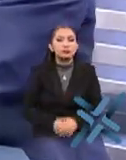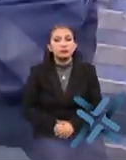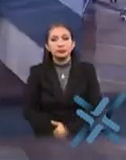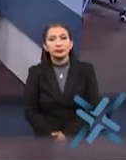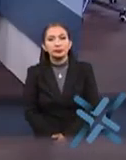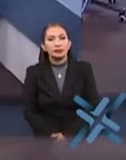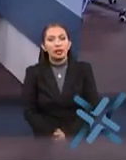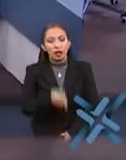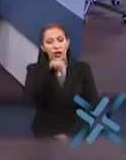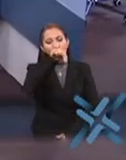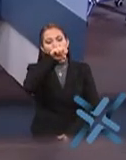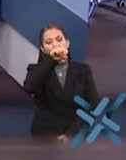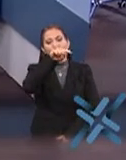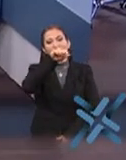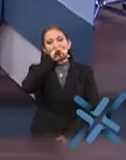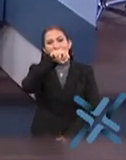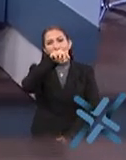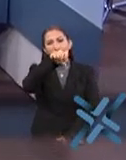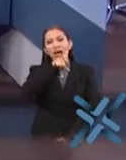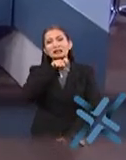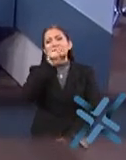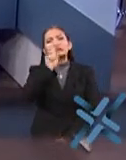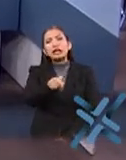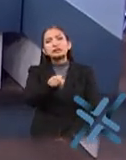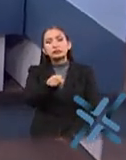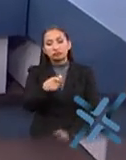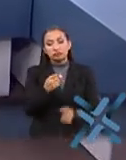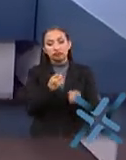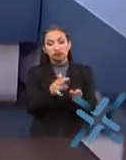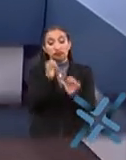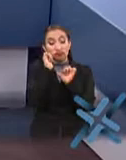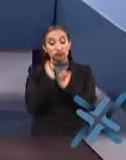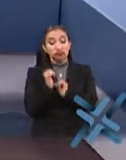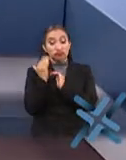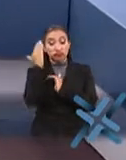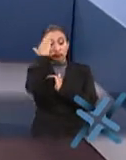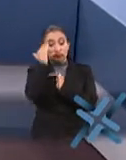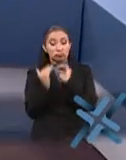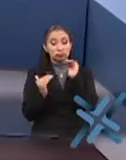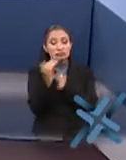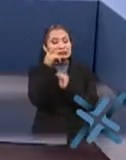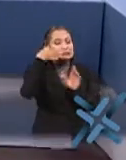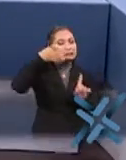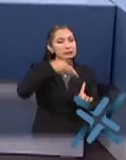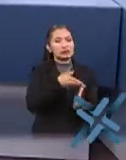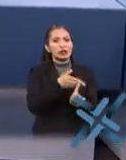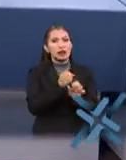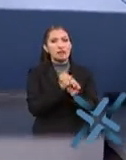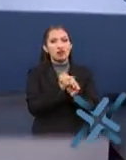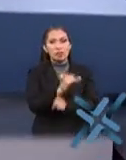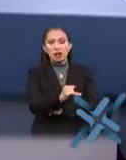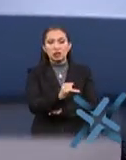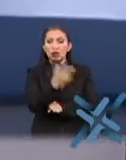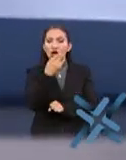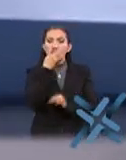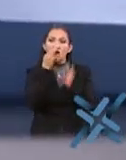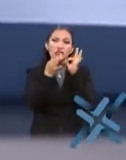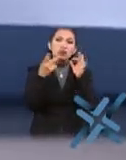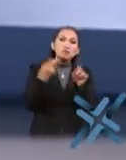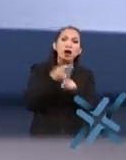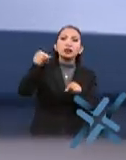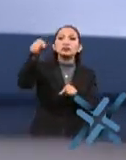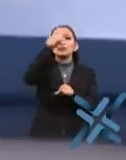Bueno, Notimex es una agencia, pues desde luego fundamentalmente dedicada a lo que le llaman la información dura, a las noticias que